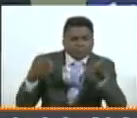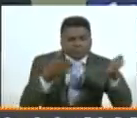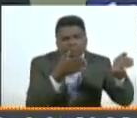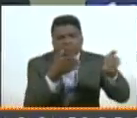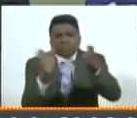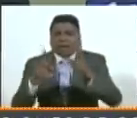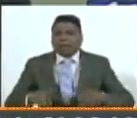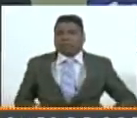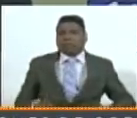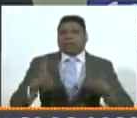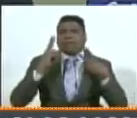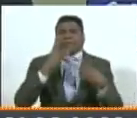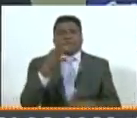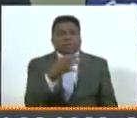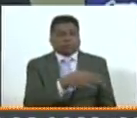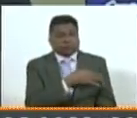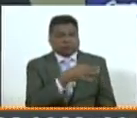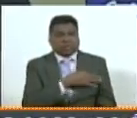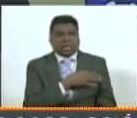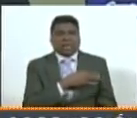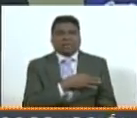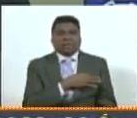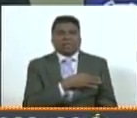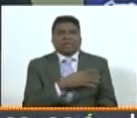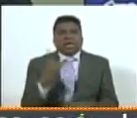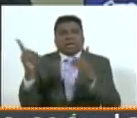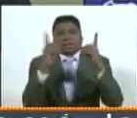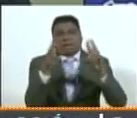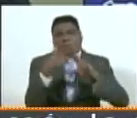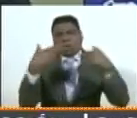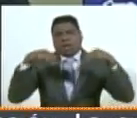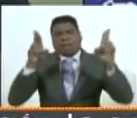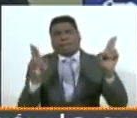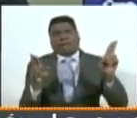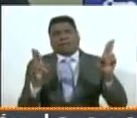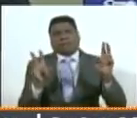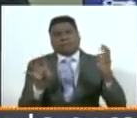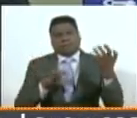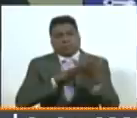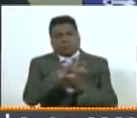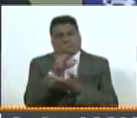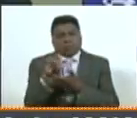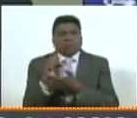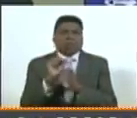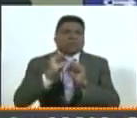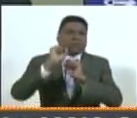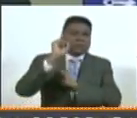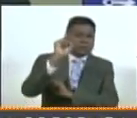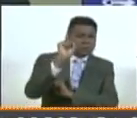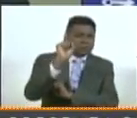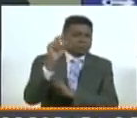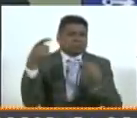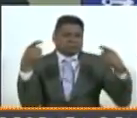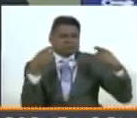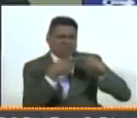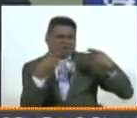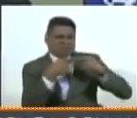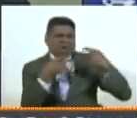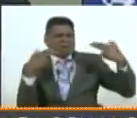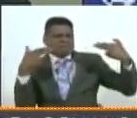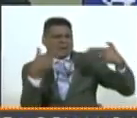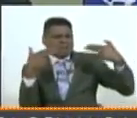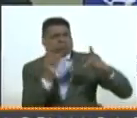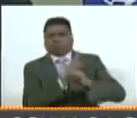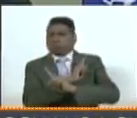vida en sociedad es el diálogo y la paz que la violencia y el enfrentamiento no pueden ni deben ser los